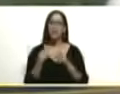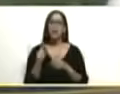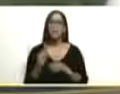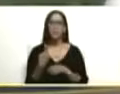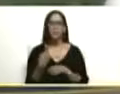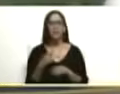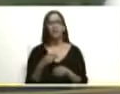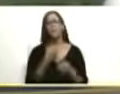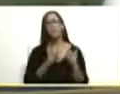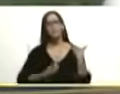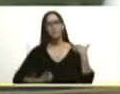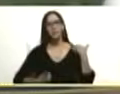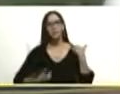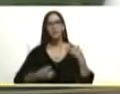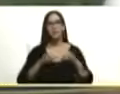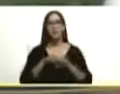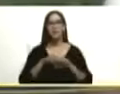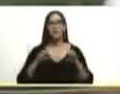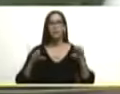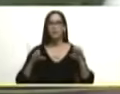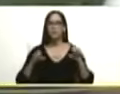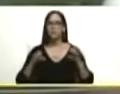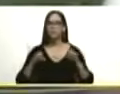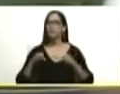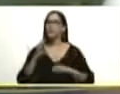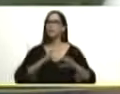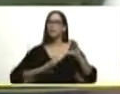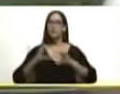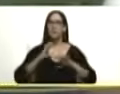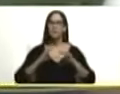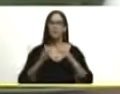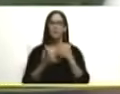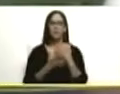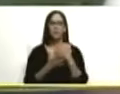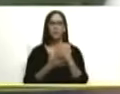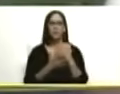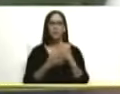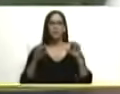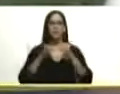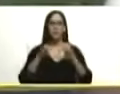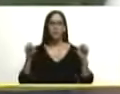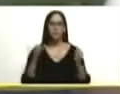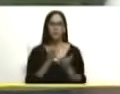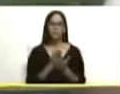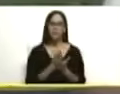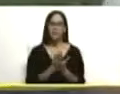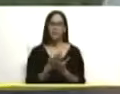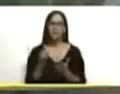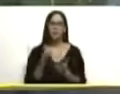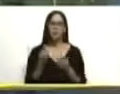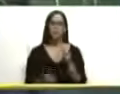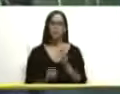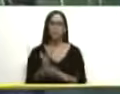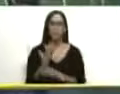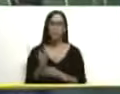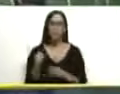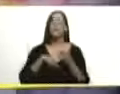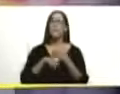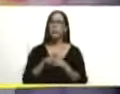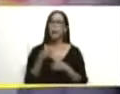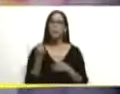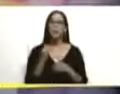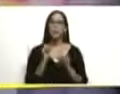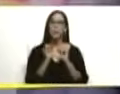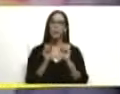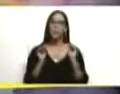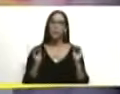vértice, presidente, la educación, la ciencia y la tecnología. La educación siempre como lo fundamental. Y allí